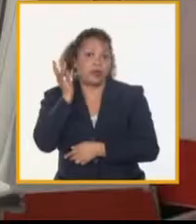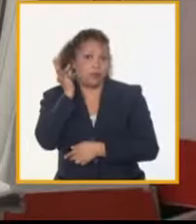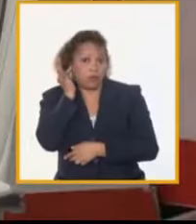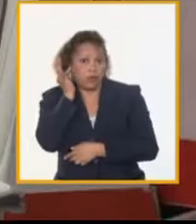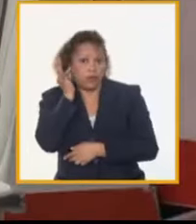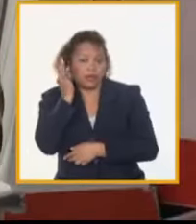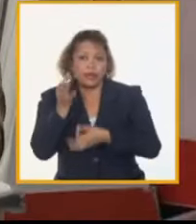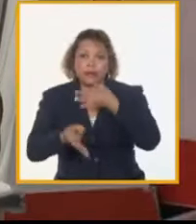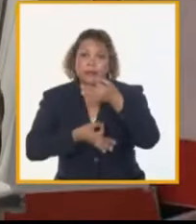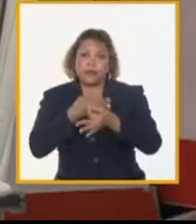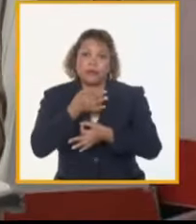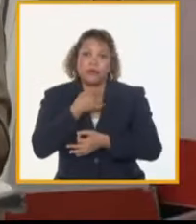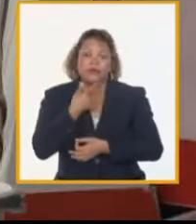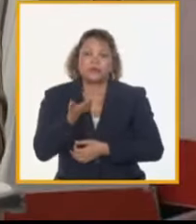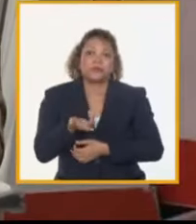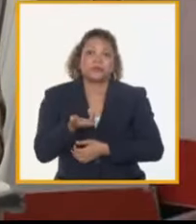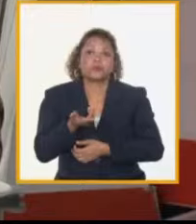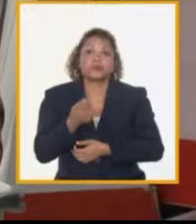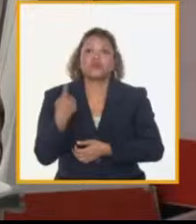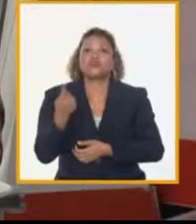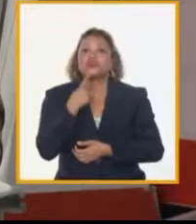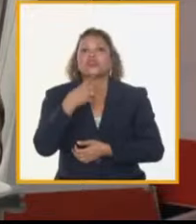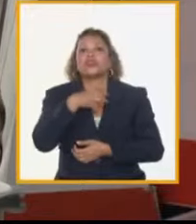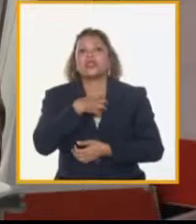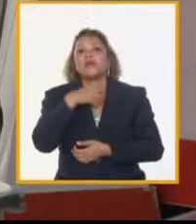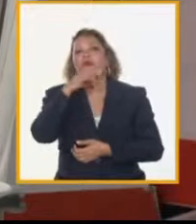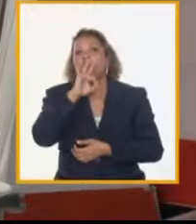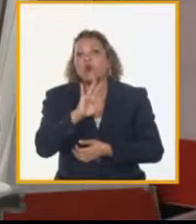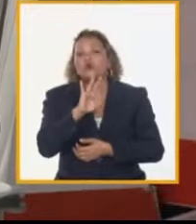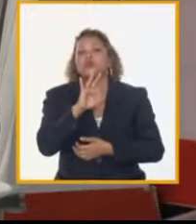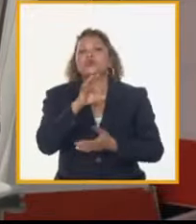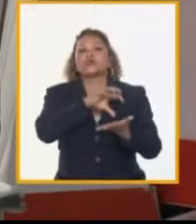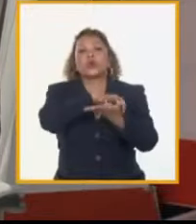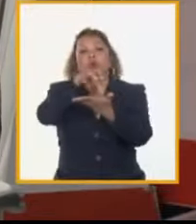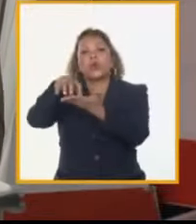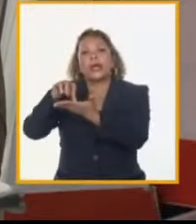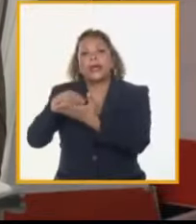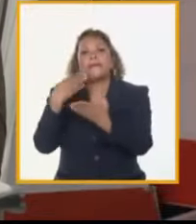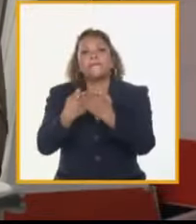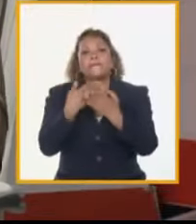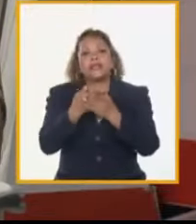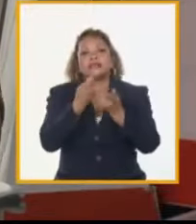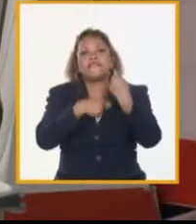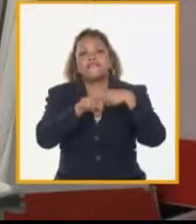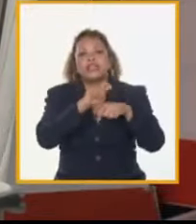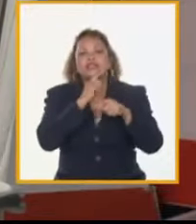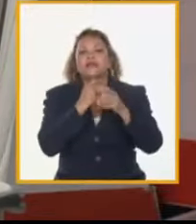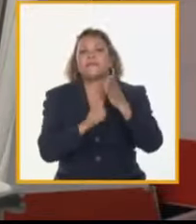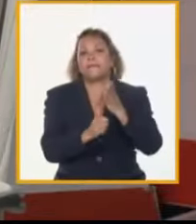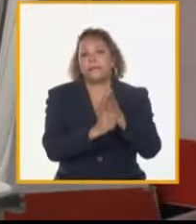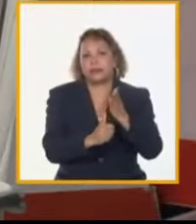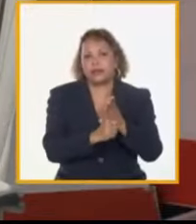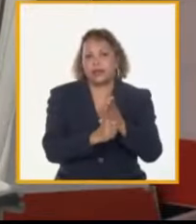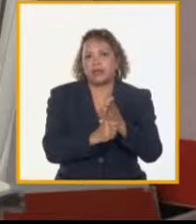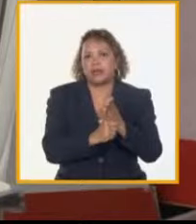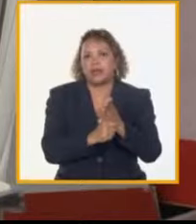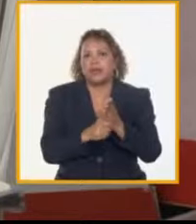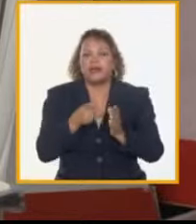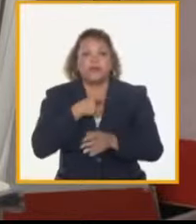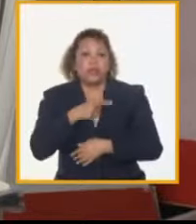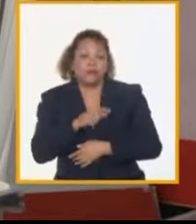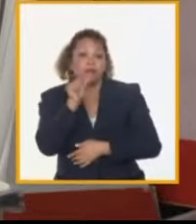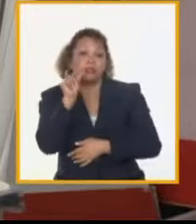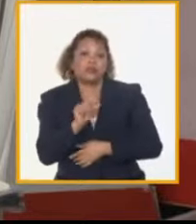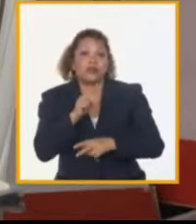en el caso de la señora no. Nosotros tenemos 8 agencias alrededor de los 14 municipios. En el caso de la señora, que es de La Habana